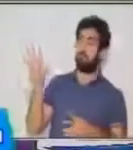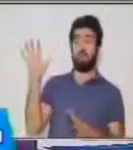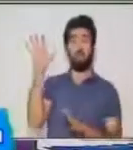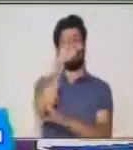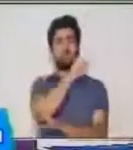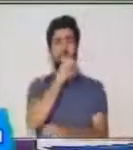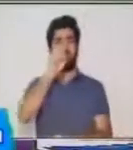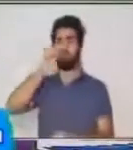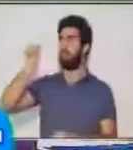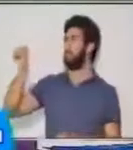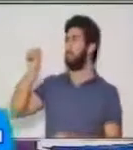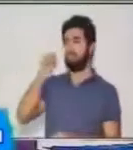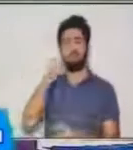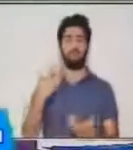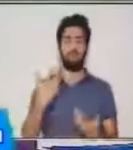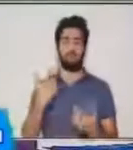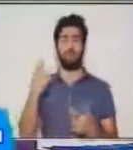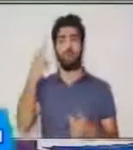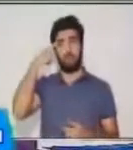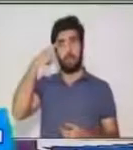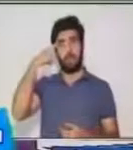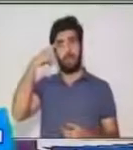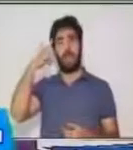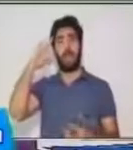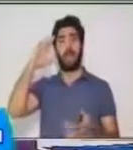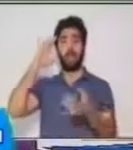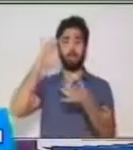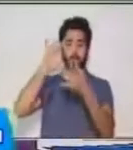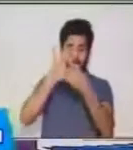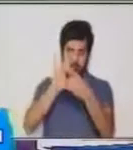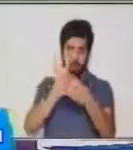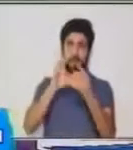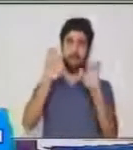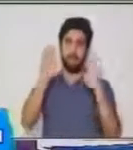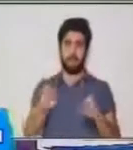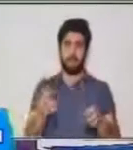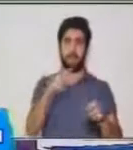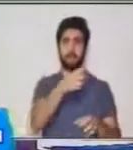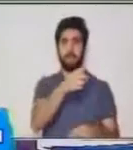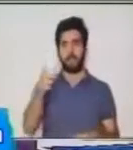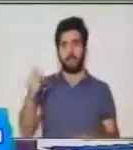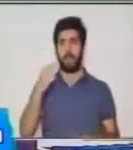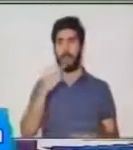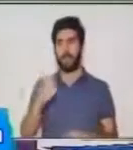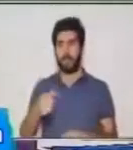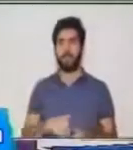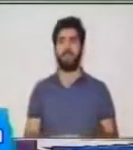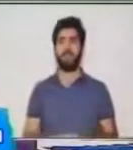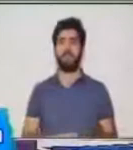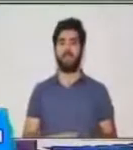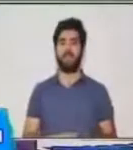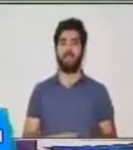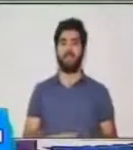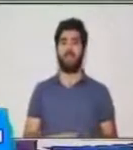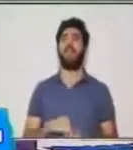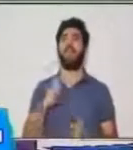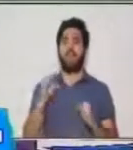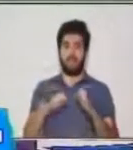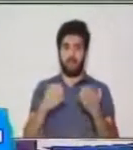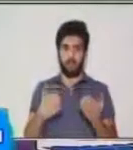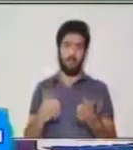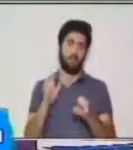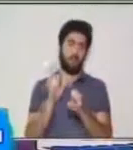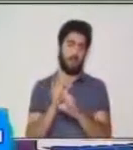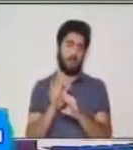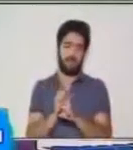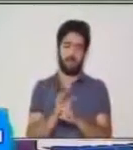voluntaria, conecto mi cerebro con lo que la persona está diciendo. Entonces le voy a prestar atención. En cambio, cuando estás, por